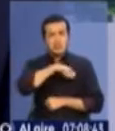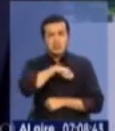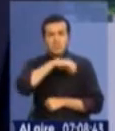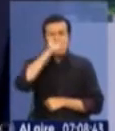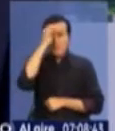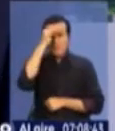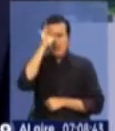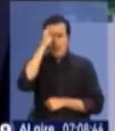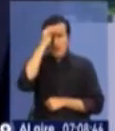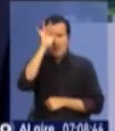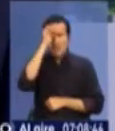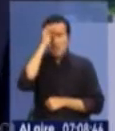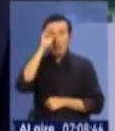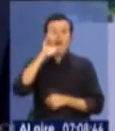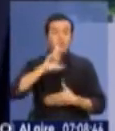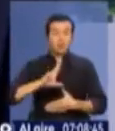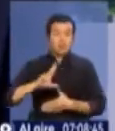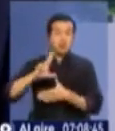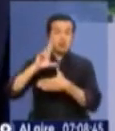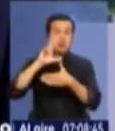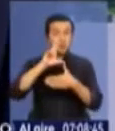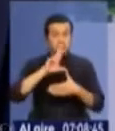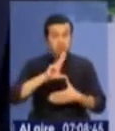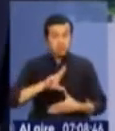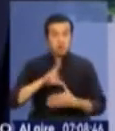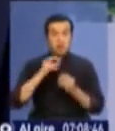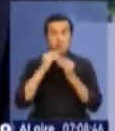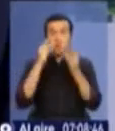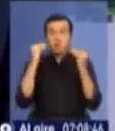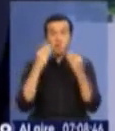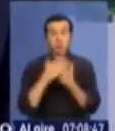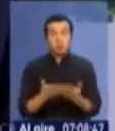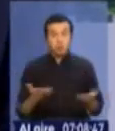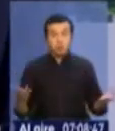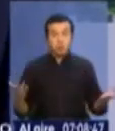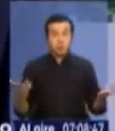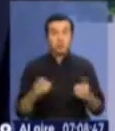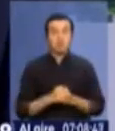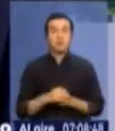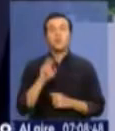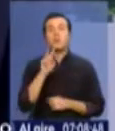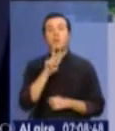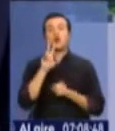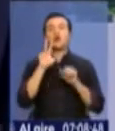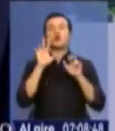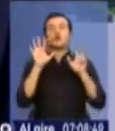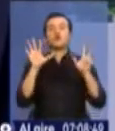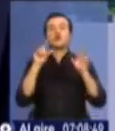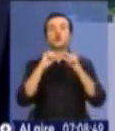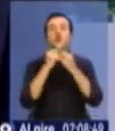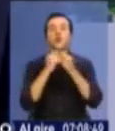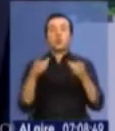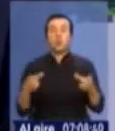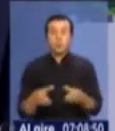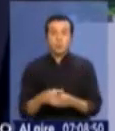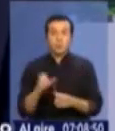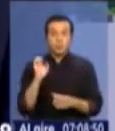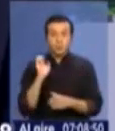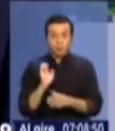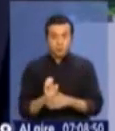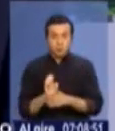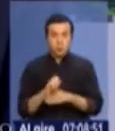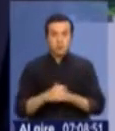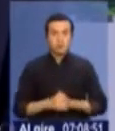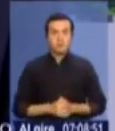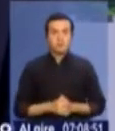américa latina también muchos tenemos 28 grupos nacionales se ha